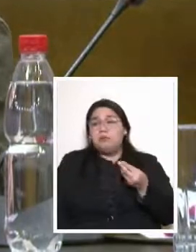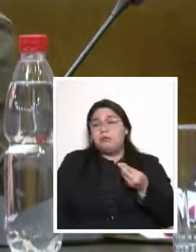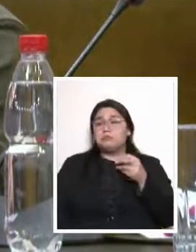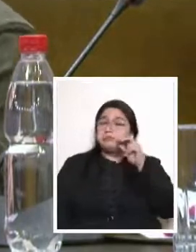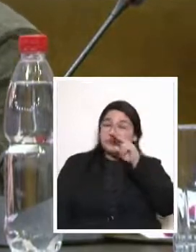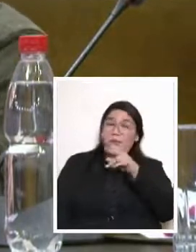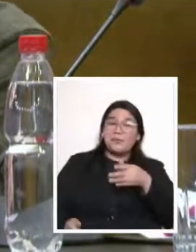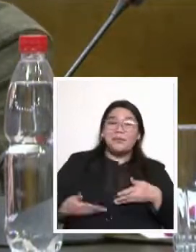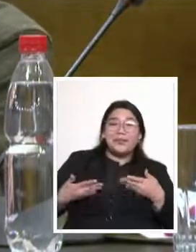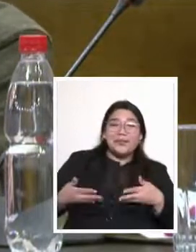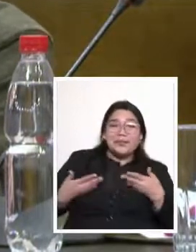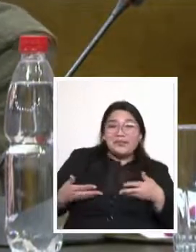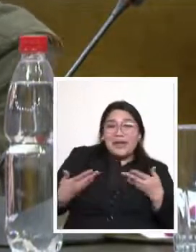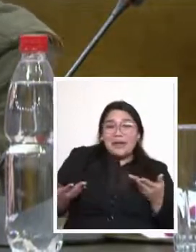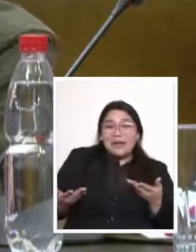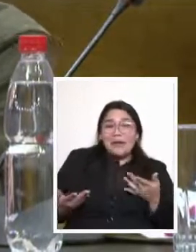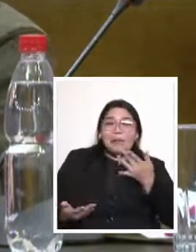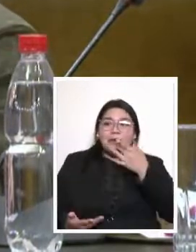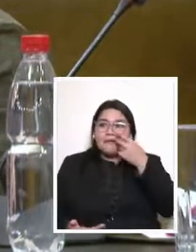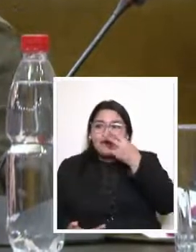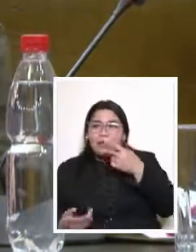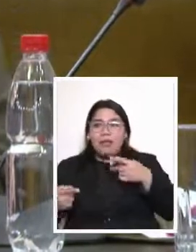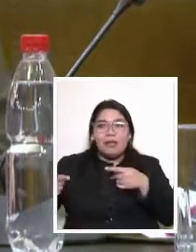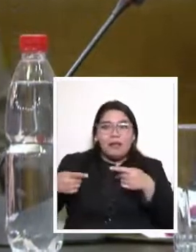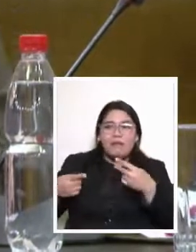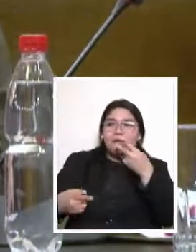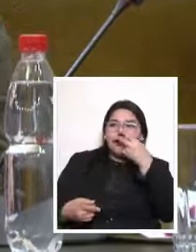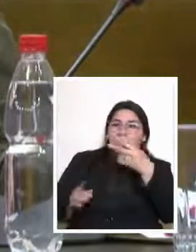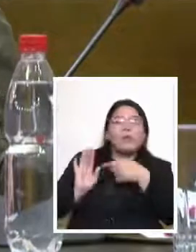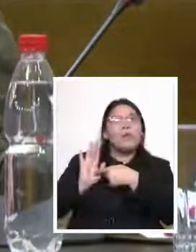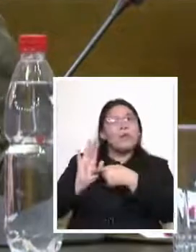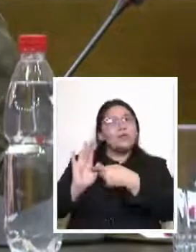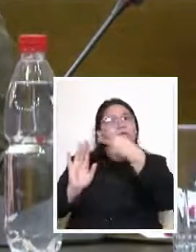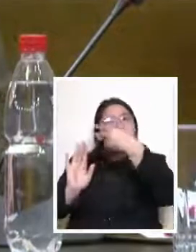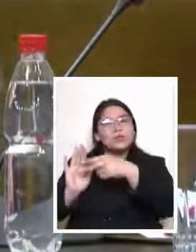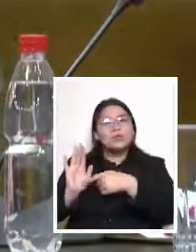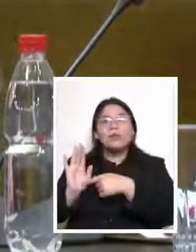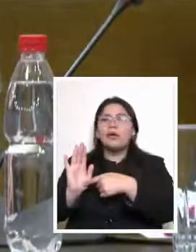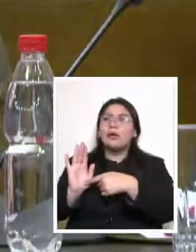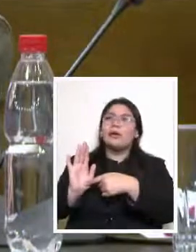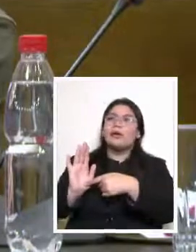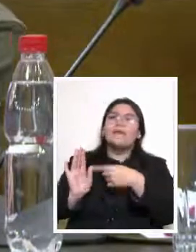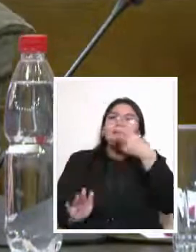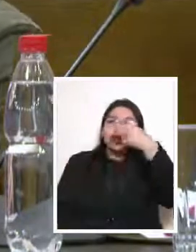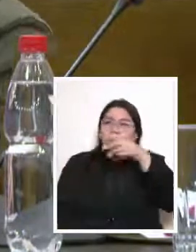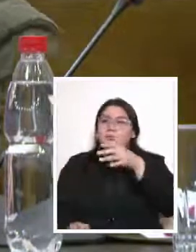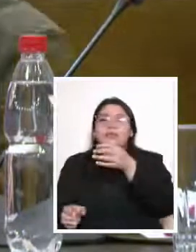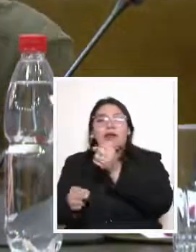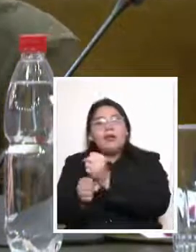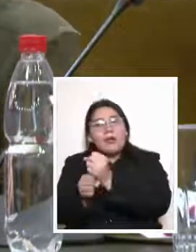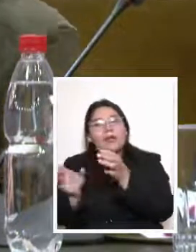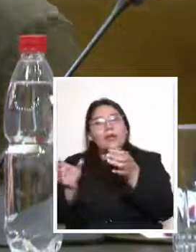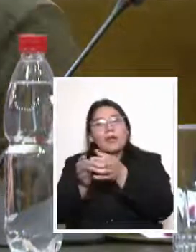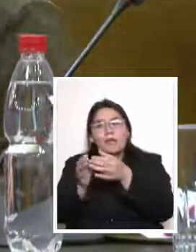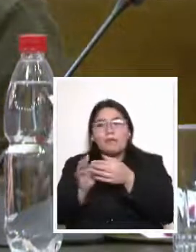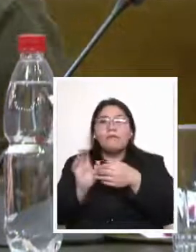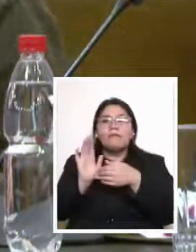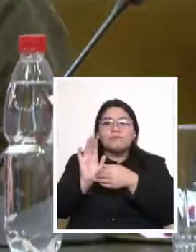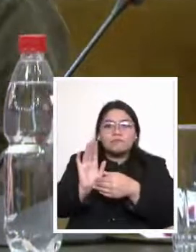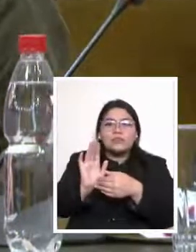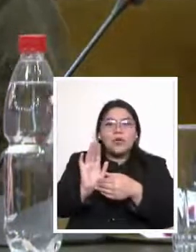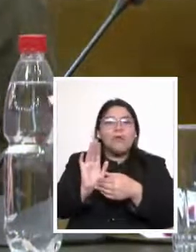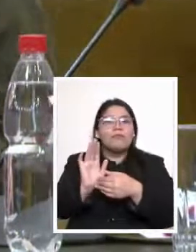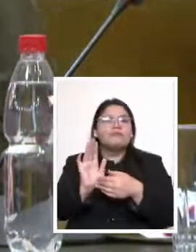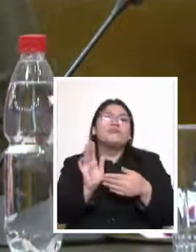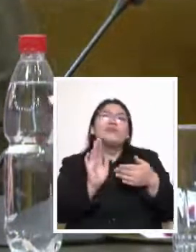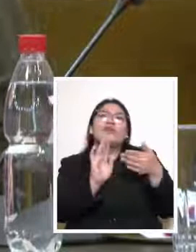motivados, porque uno los escucha debatir, porque uno ve sus presentaciones, porque uno ve su trabajo en equipo, porque uno los ve presentándole a la comunidad. Bueno,